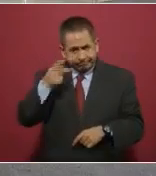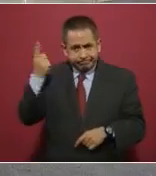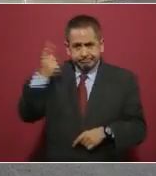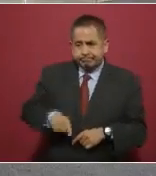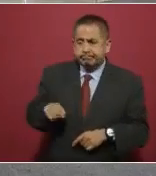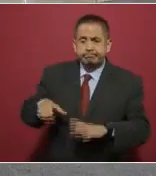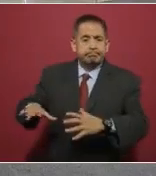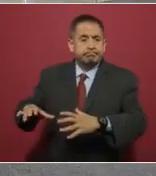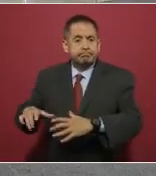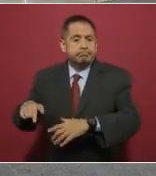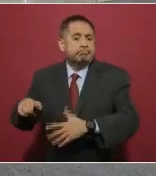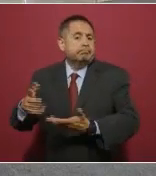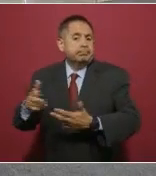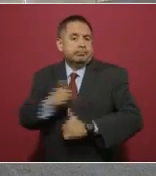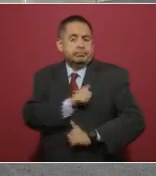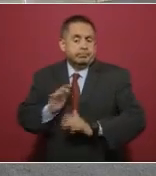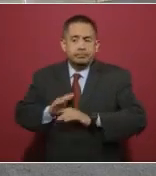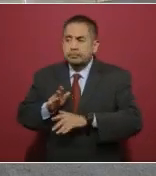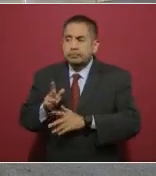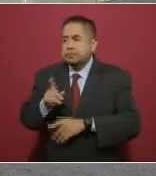la ejecutó